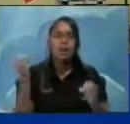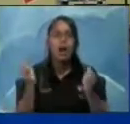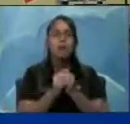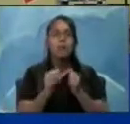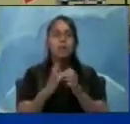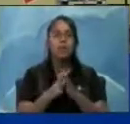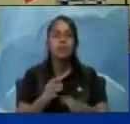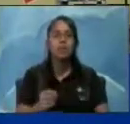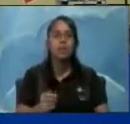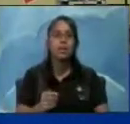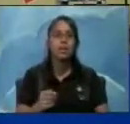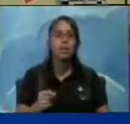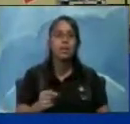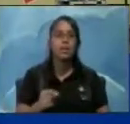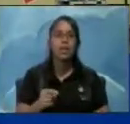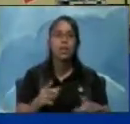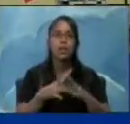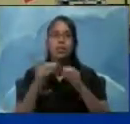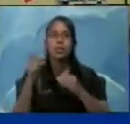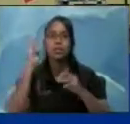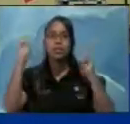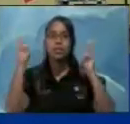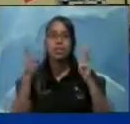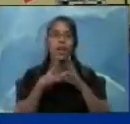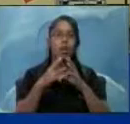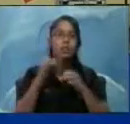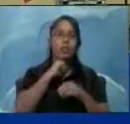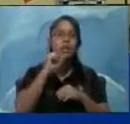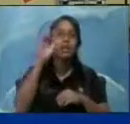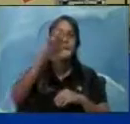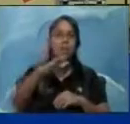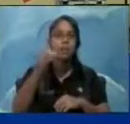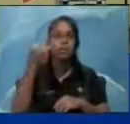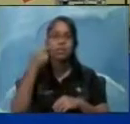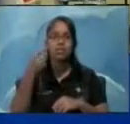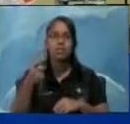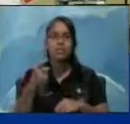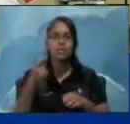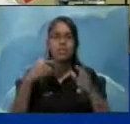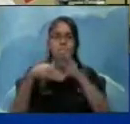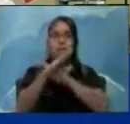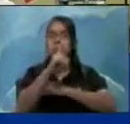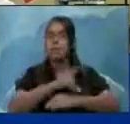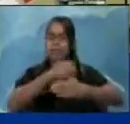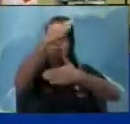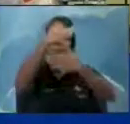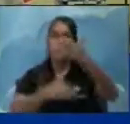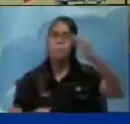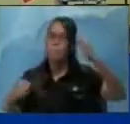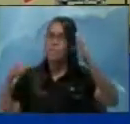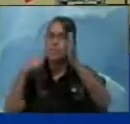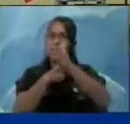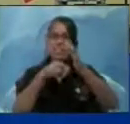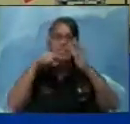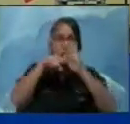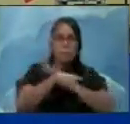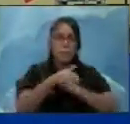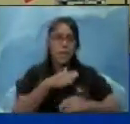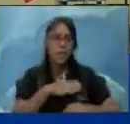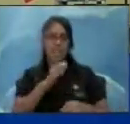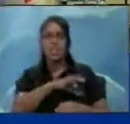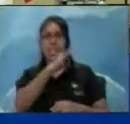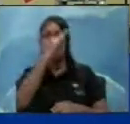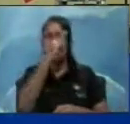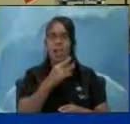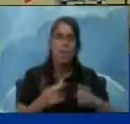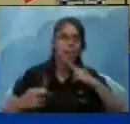huracán ese entra como un ciclón traspasa las paredes se mete en el alma